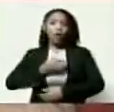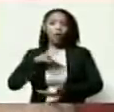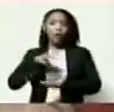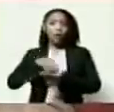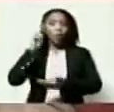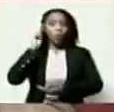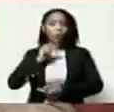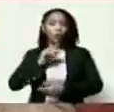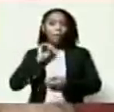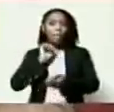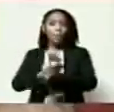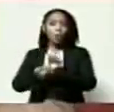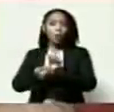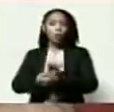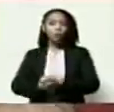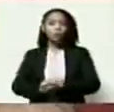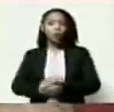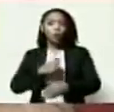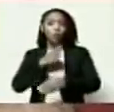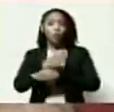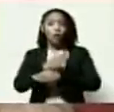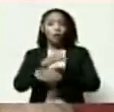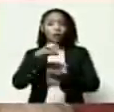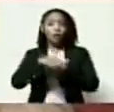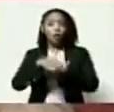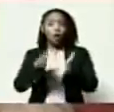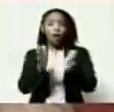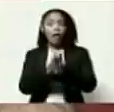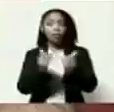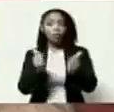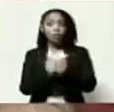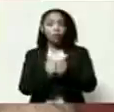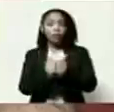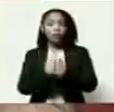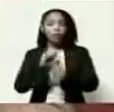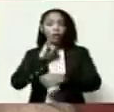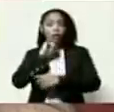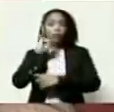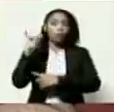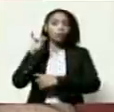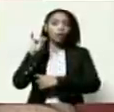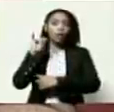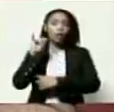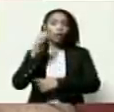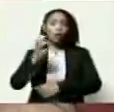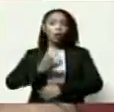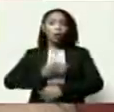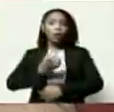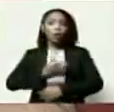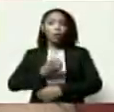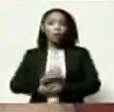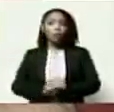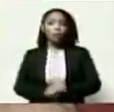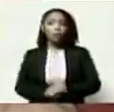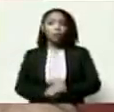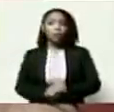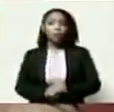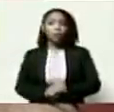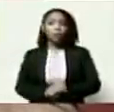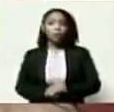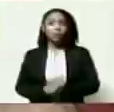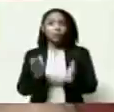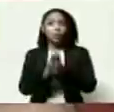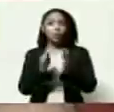Bolívar, detenido. Fui al Estado Anzoátegui a denunciar a un alcalde de Anzoátegui y